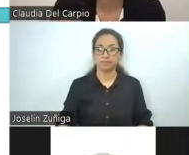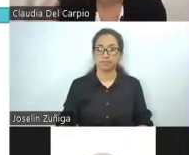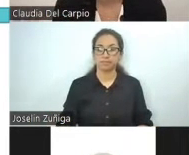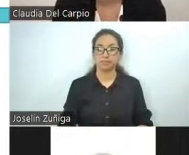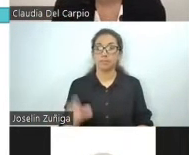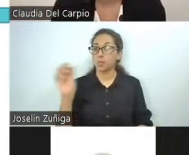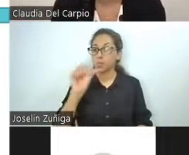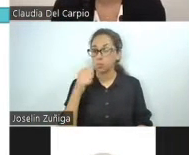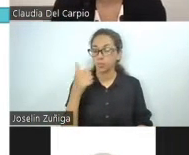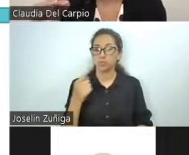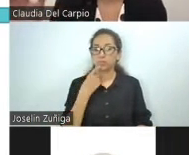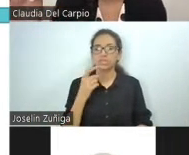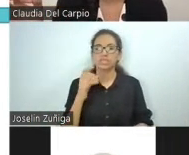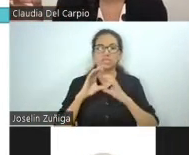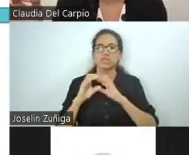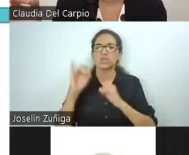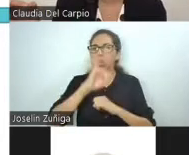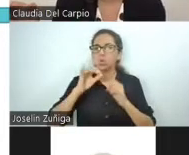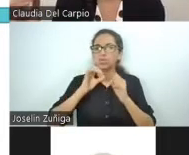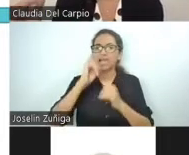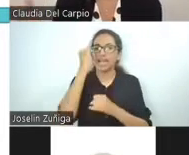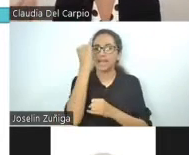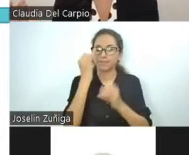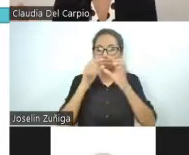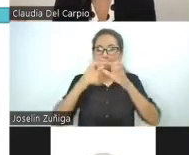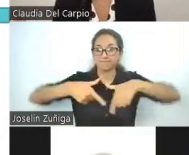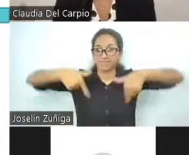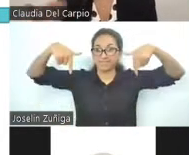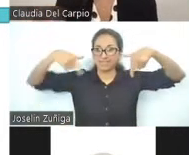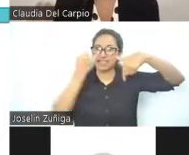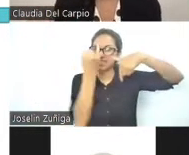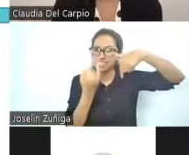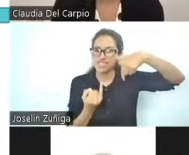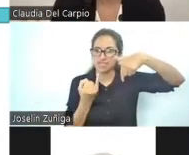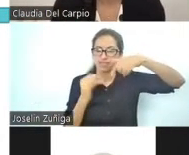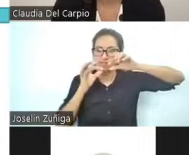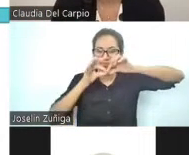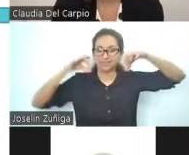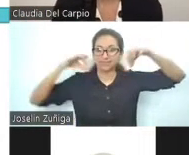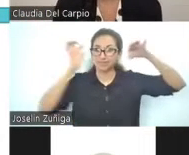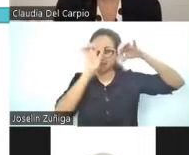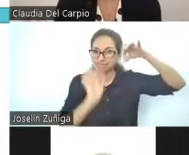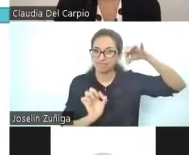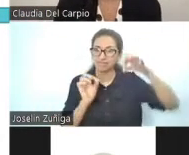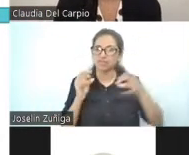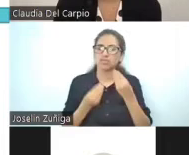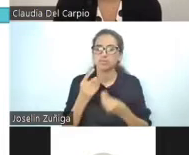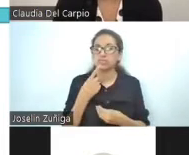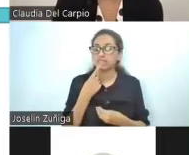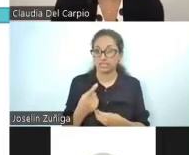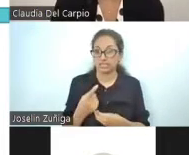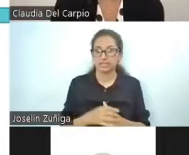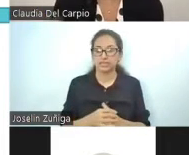Se habla mucho sobre el uso del hilo dental, por ejemplo, y el aumento de infecciones, pero existen ya varios estudios que desmienten